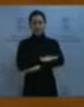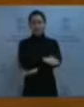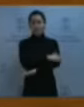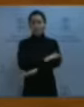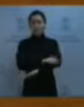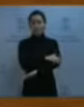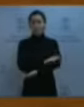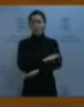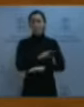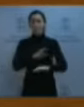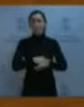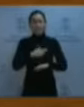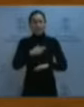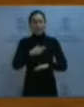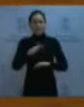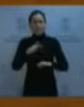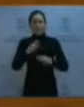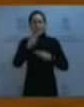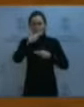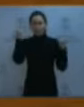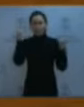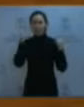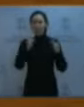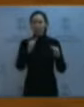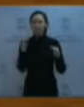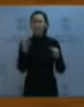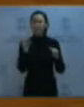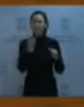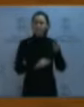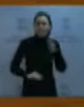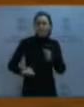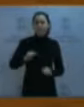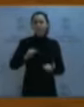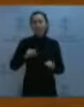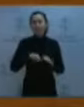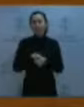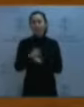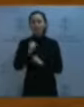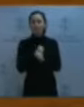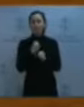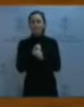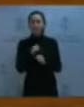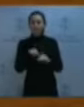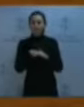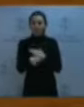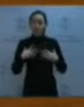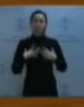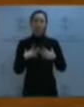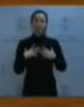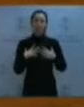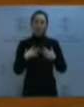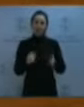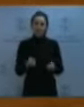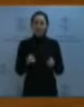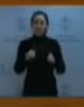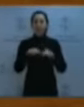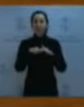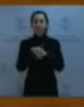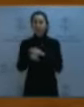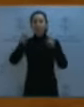de los servicios públicos, como hemos dicho, en la gestión del empleo, en la gestión de la sanidad, en la gestión